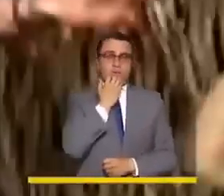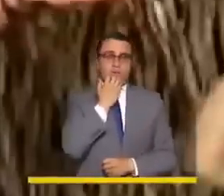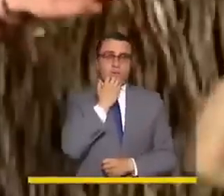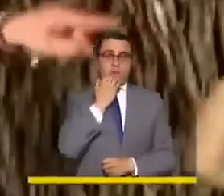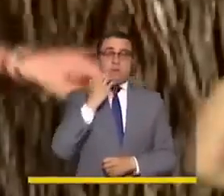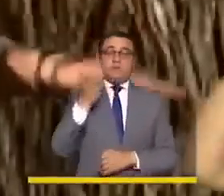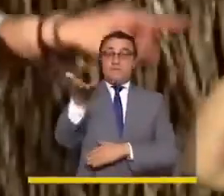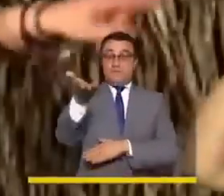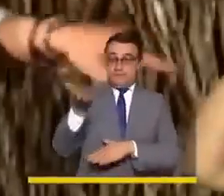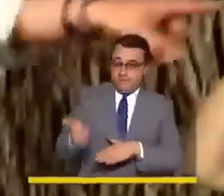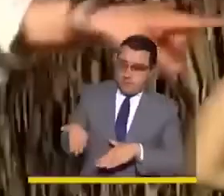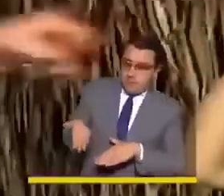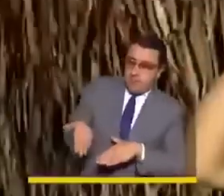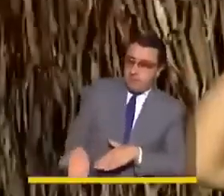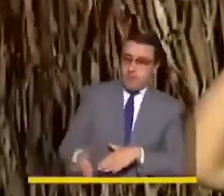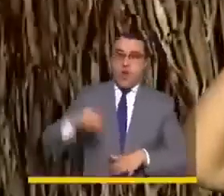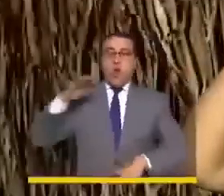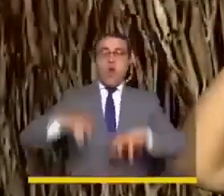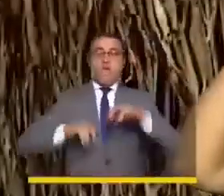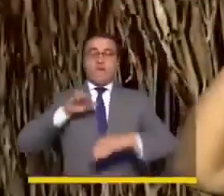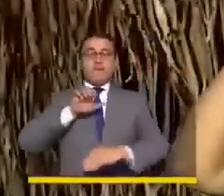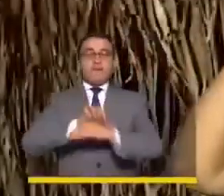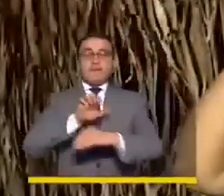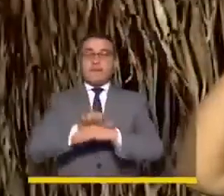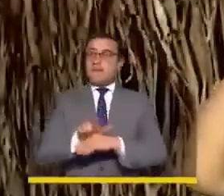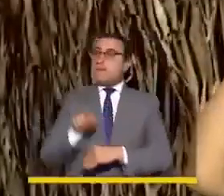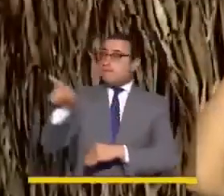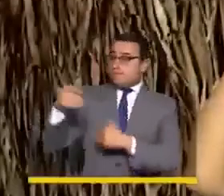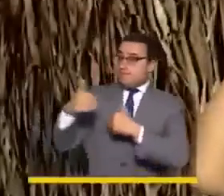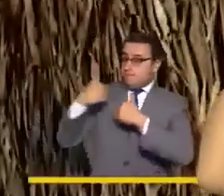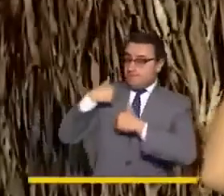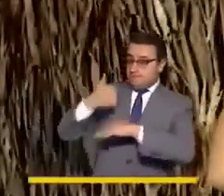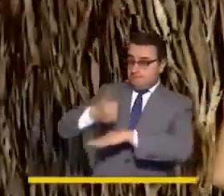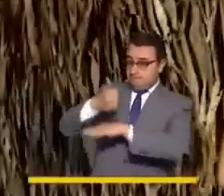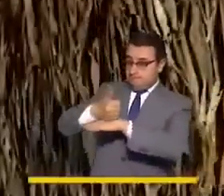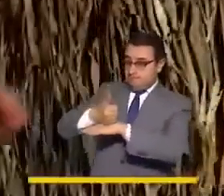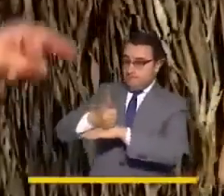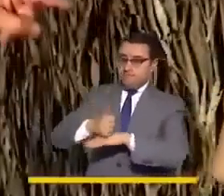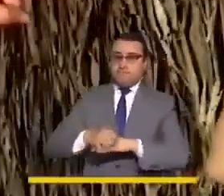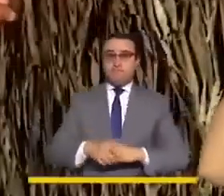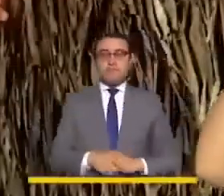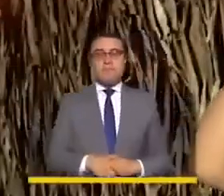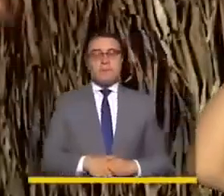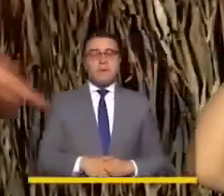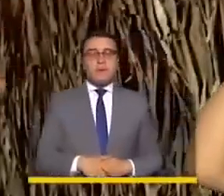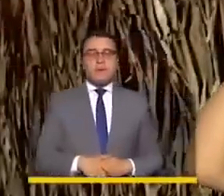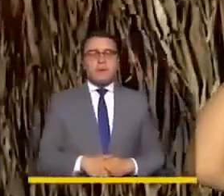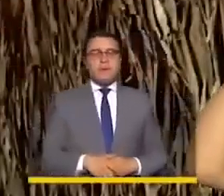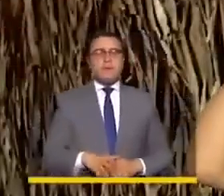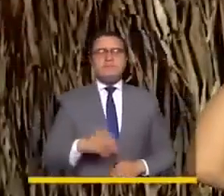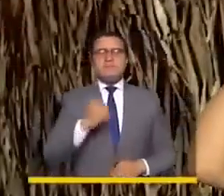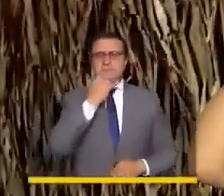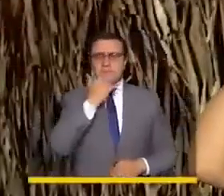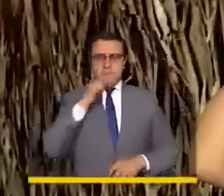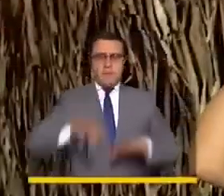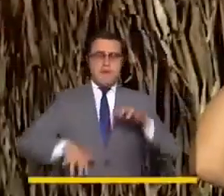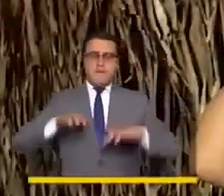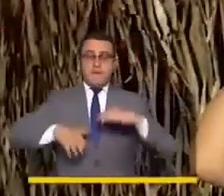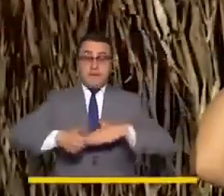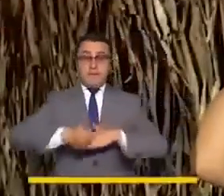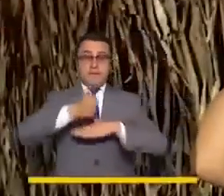una gaveta de una de las oficinas de la entidad que usted hoy dirige, y el director de esa